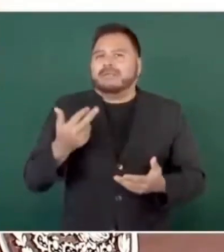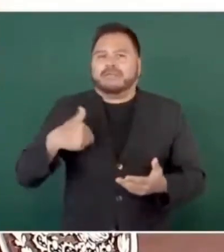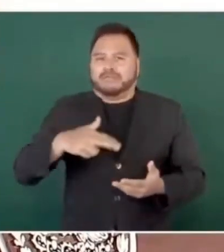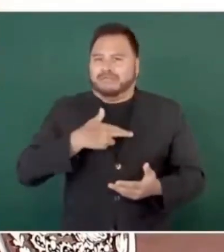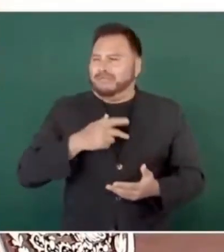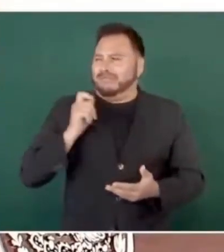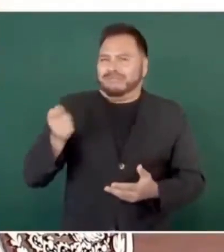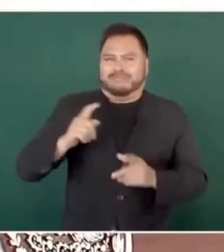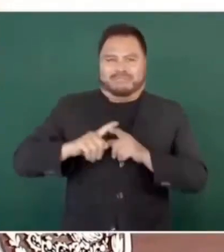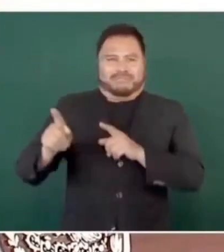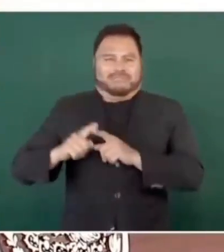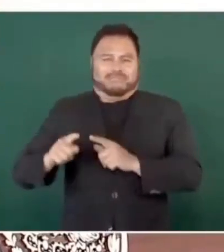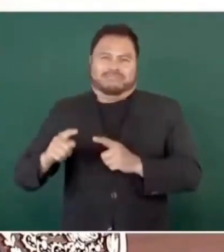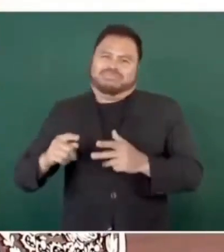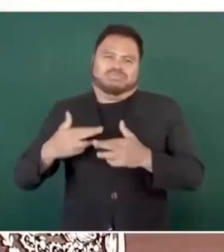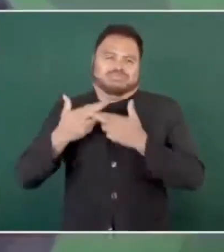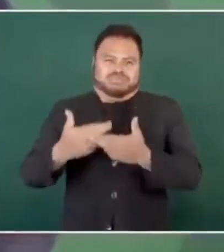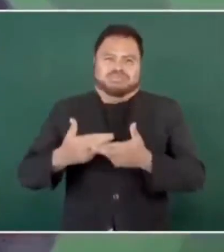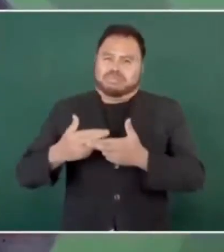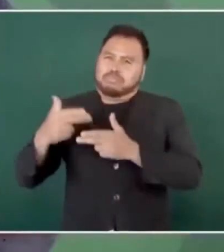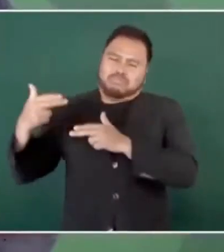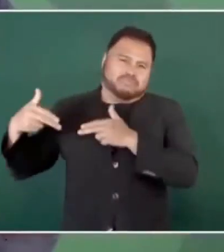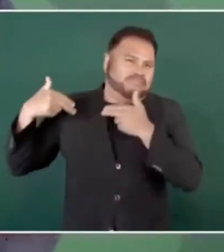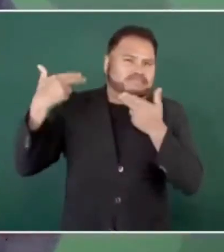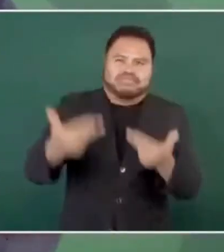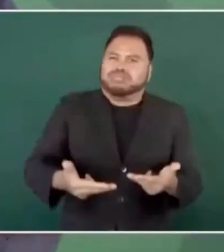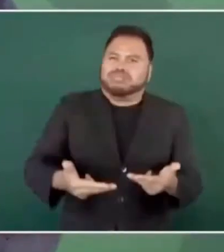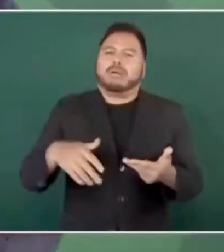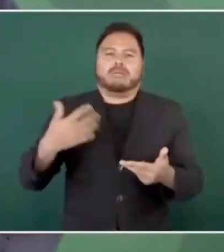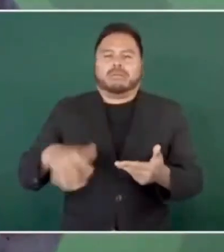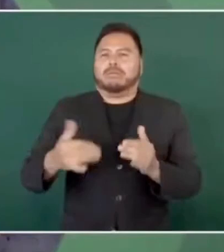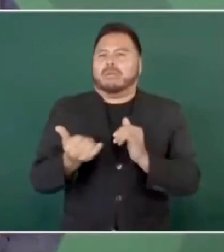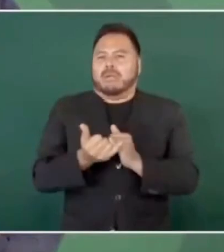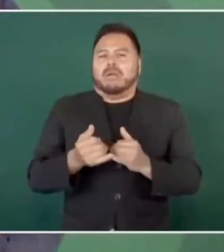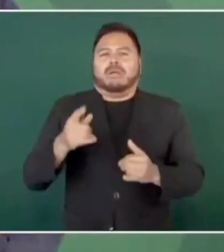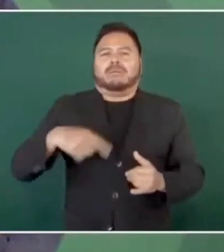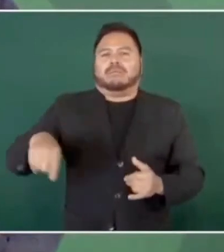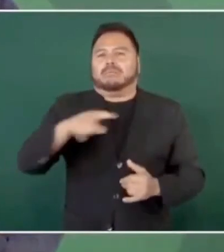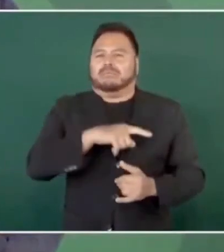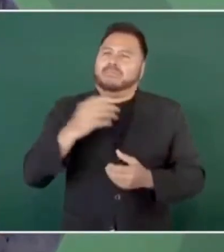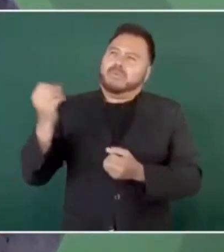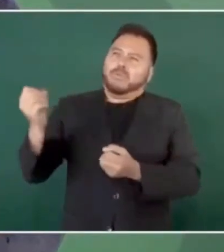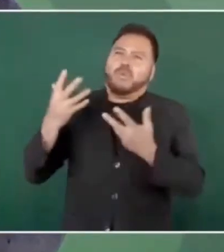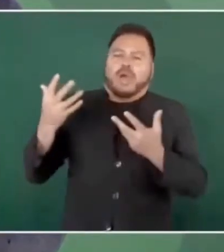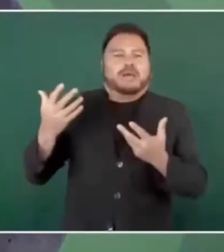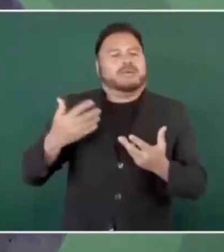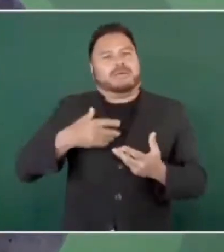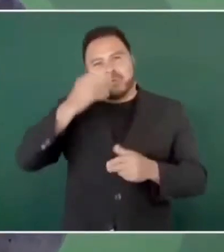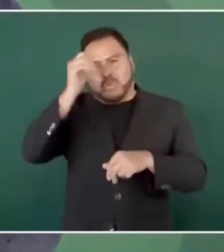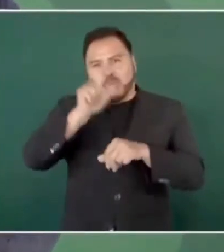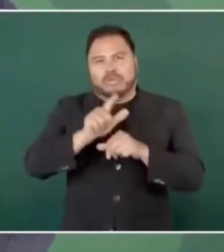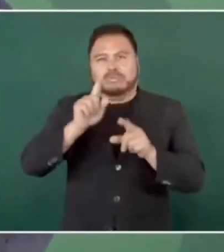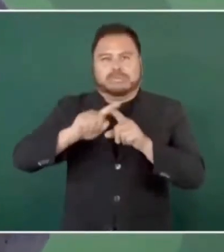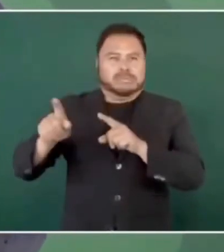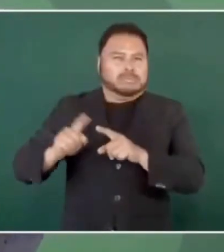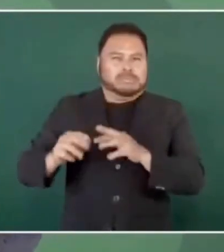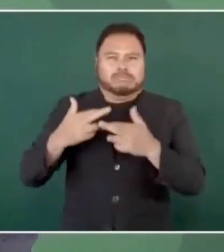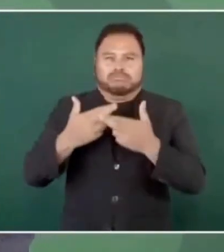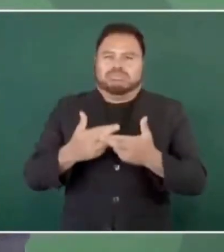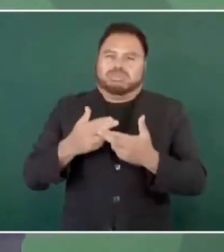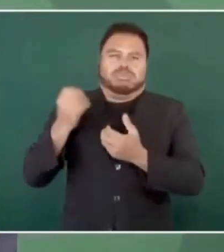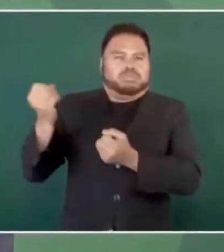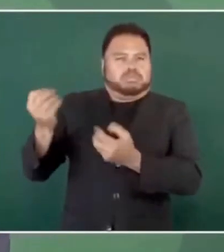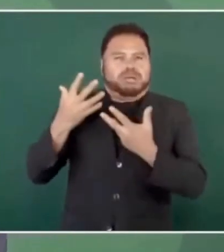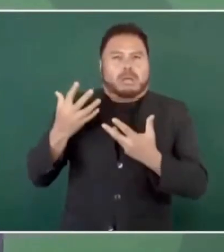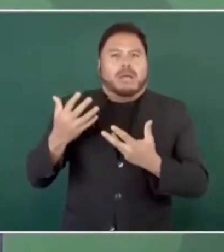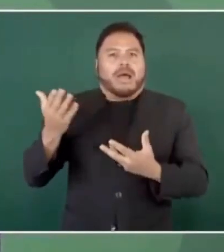herederos de grandes civilizaciones que florecieron en